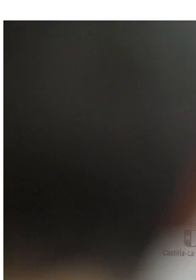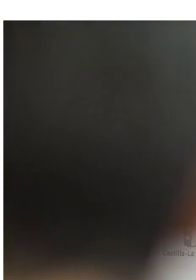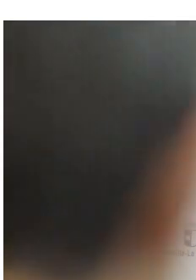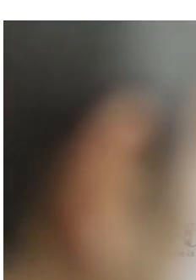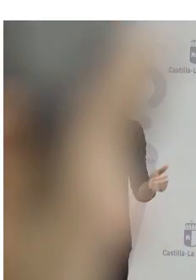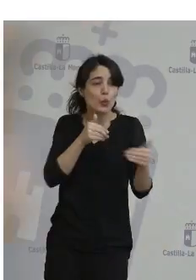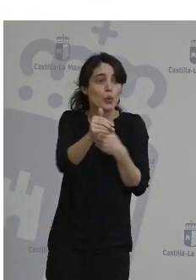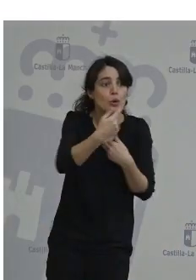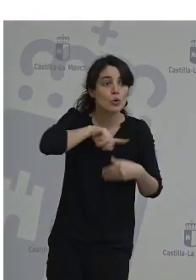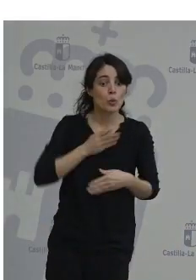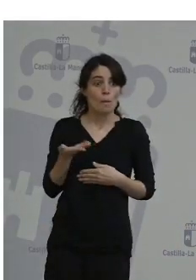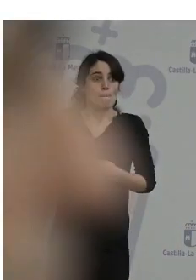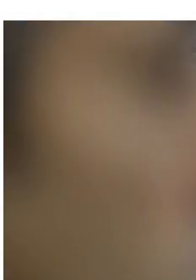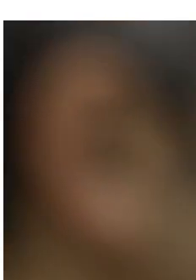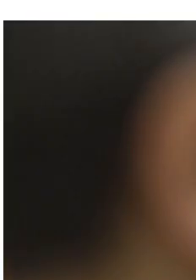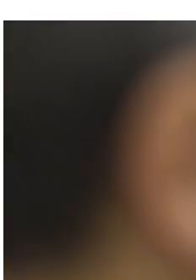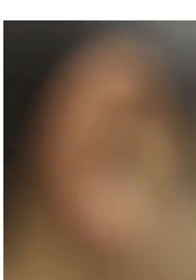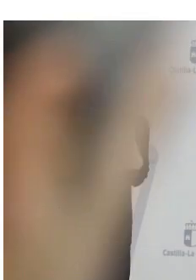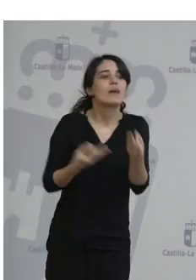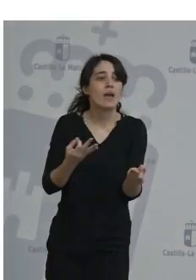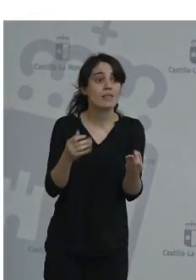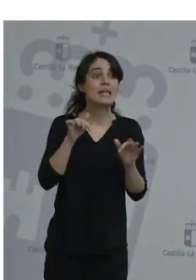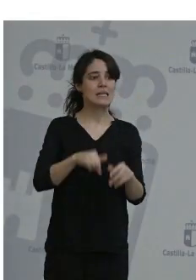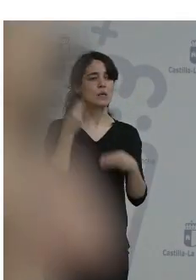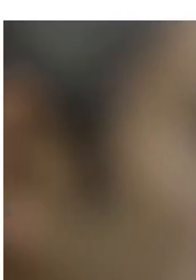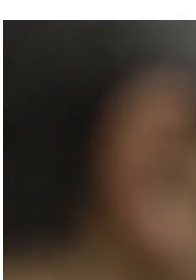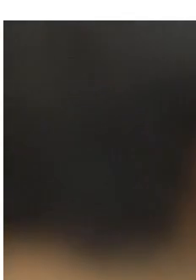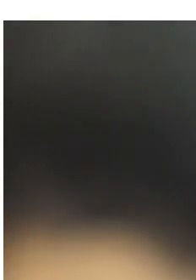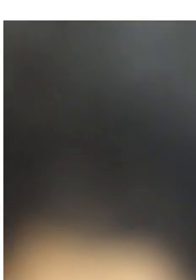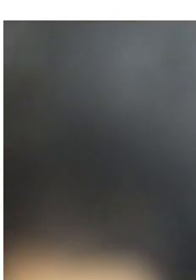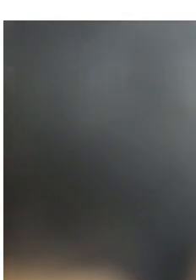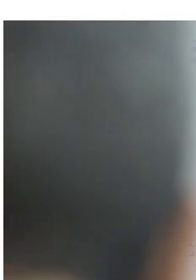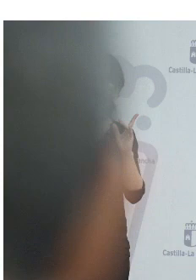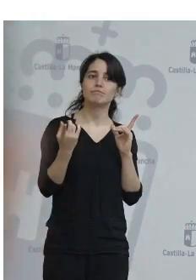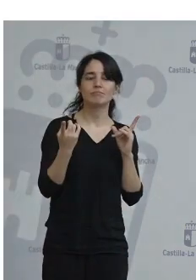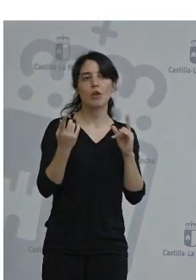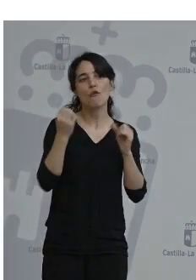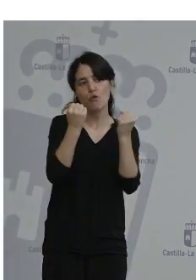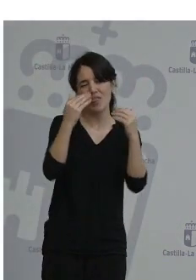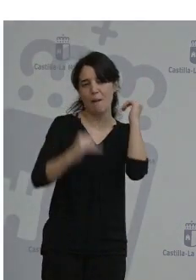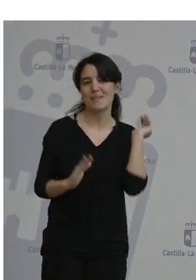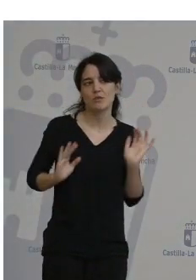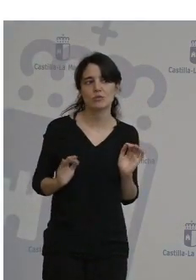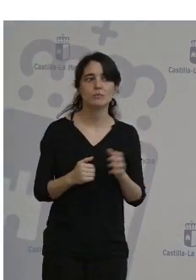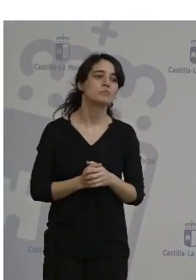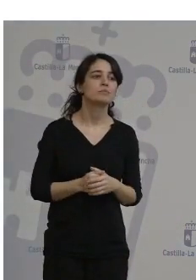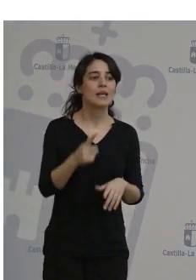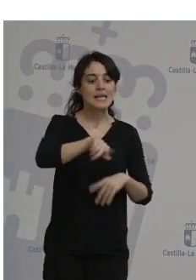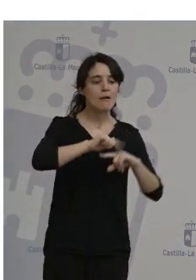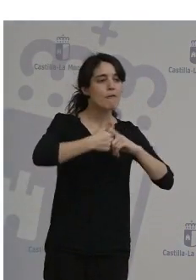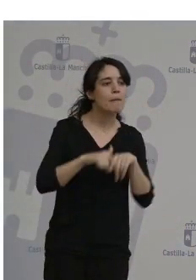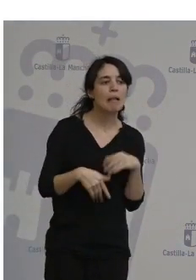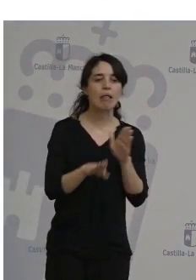nosotros faltemos, que todavía sigue vigente, aunque con menos fuerza, pero ellos no se quedaron a verlas venir.